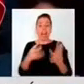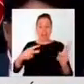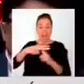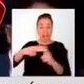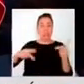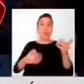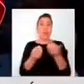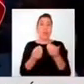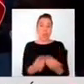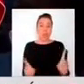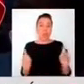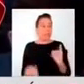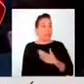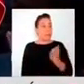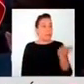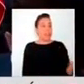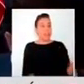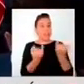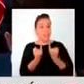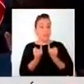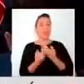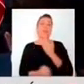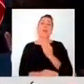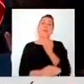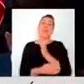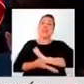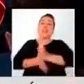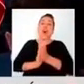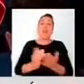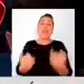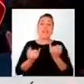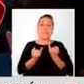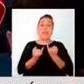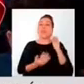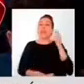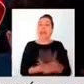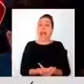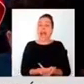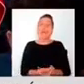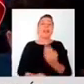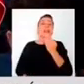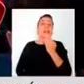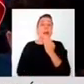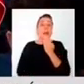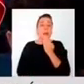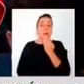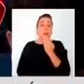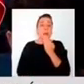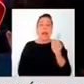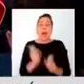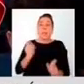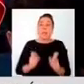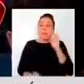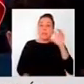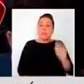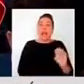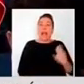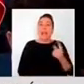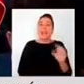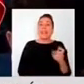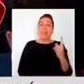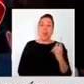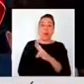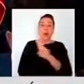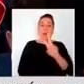si les vamos a pedir información, pidámosle toda la información de que disponen, incluidos también a quienes habían identificado como agentes soviéticos,